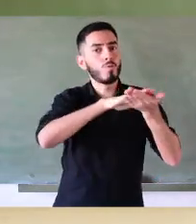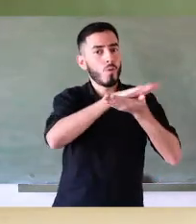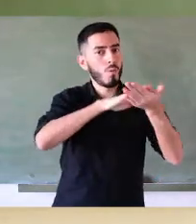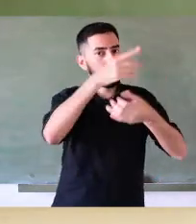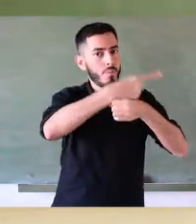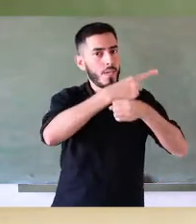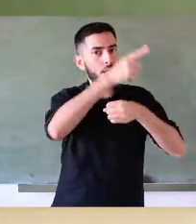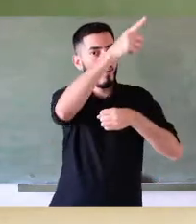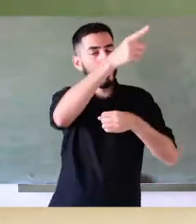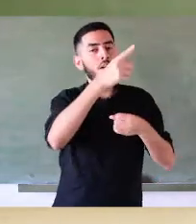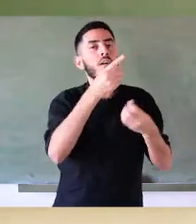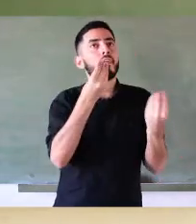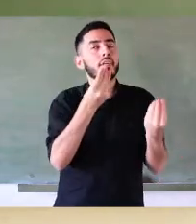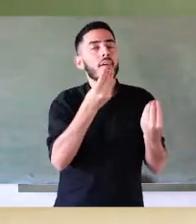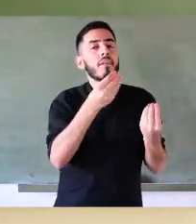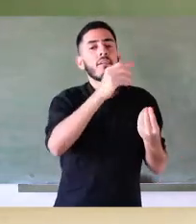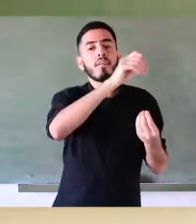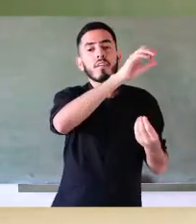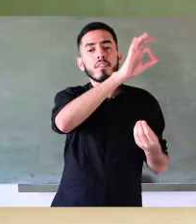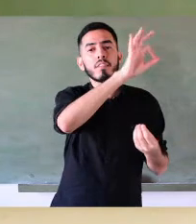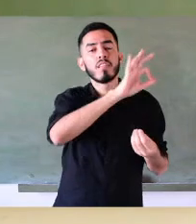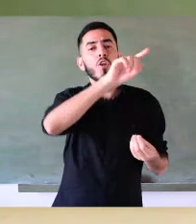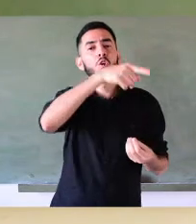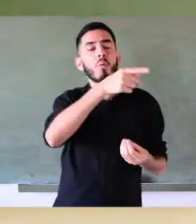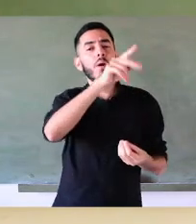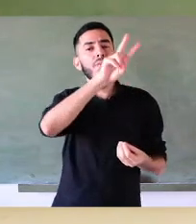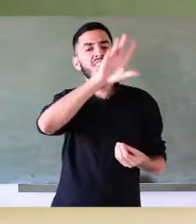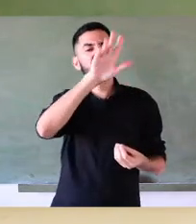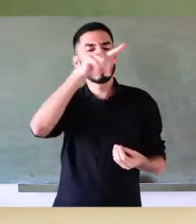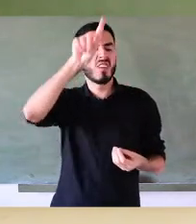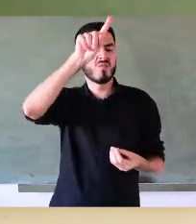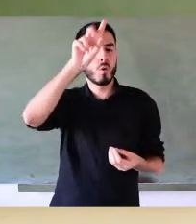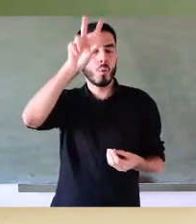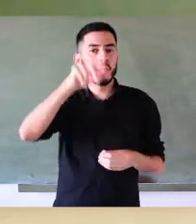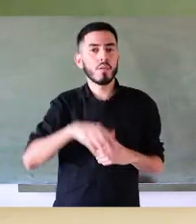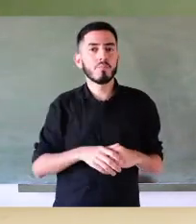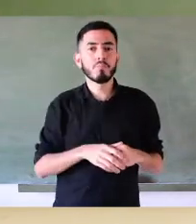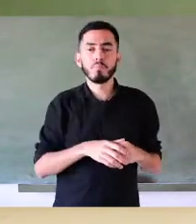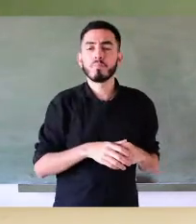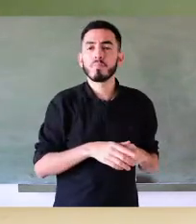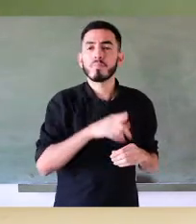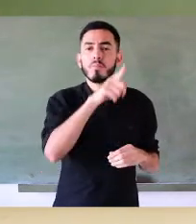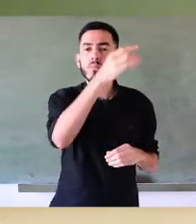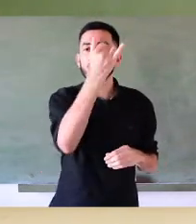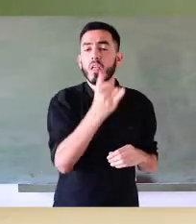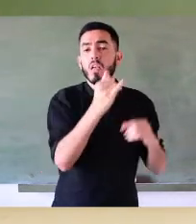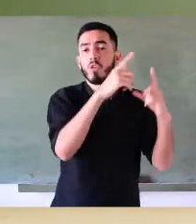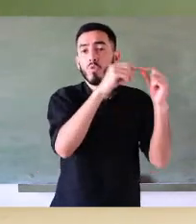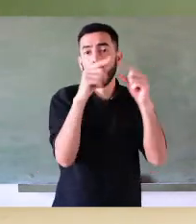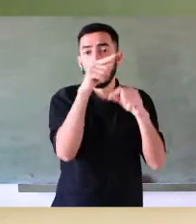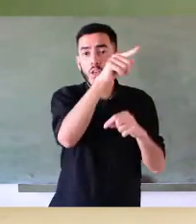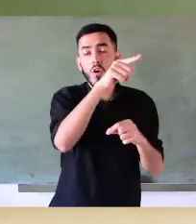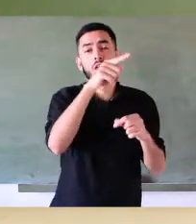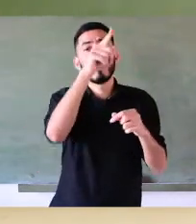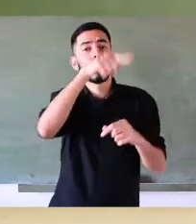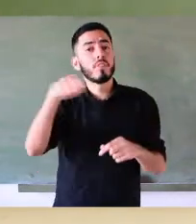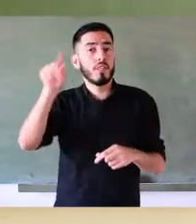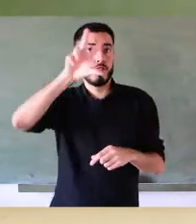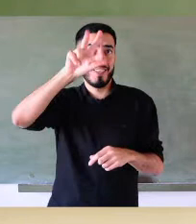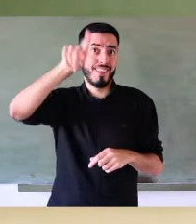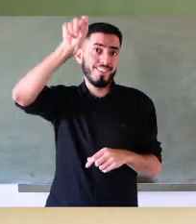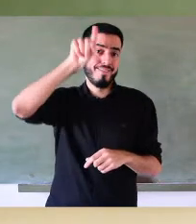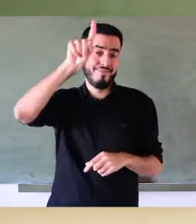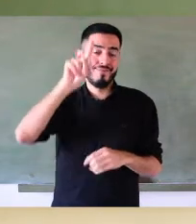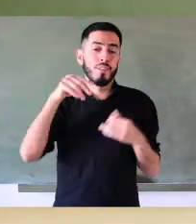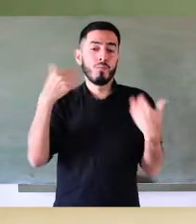raíz cúbica de 0,027. Tenemos 3 cifras decimales, que las debemos dividir por el índice, que es un 3, por lo tanto,